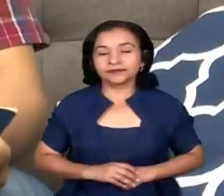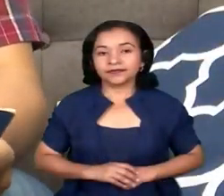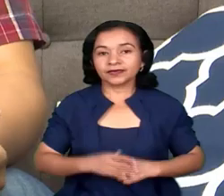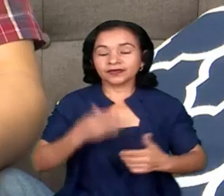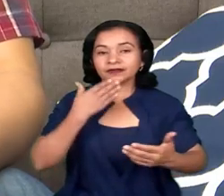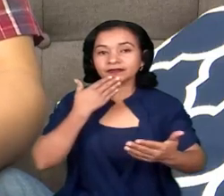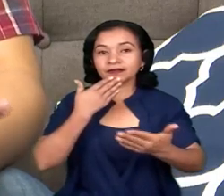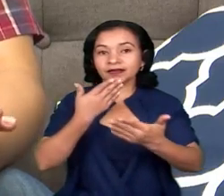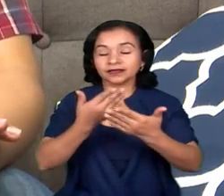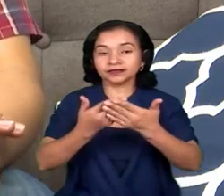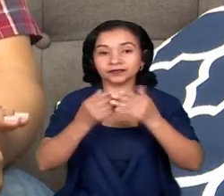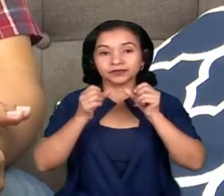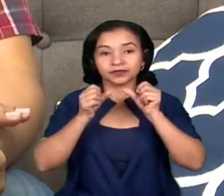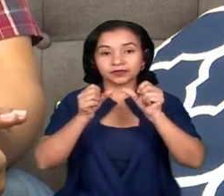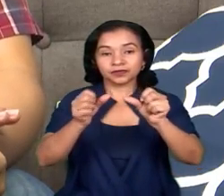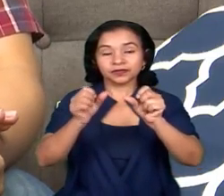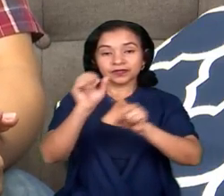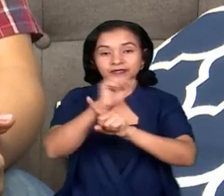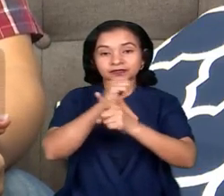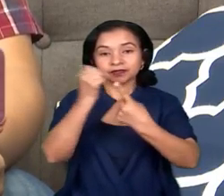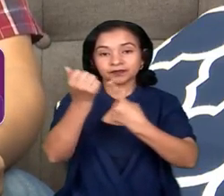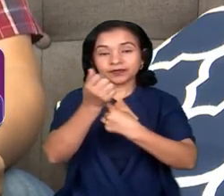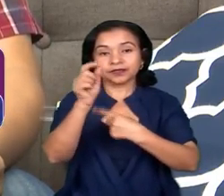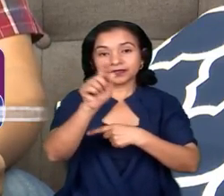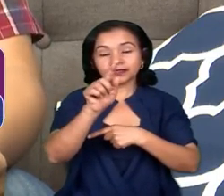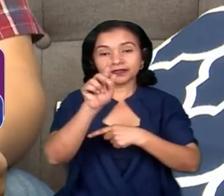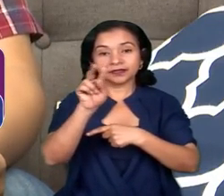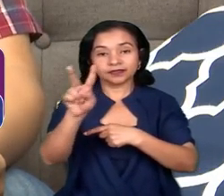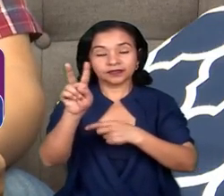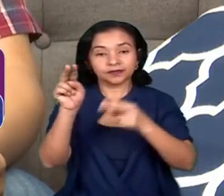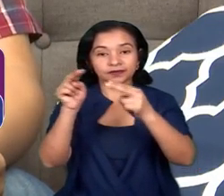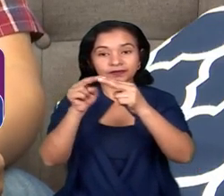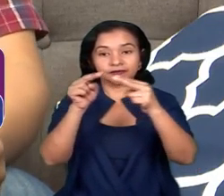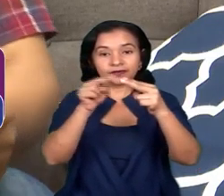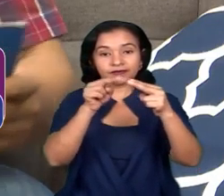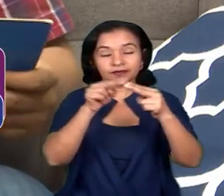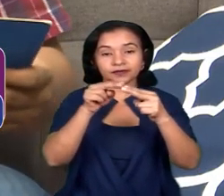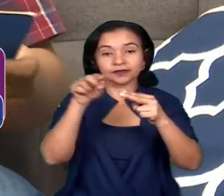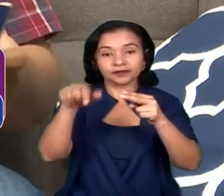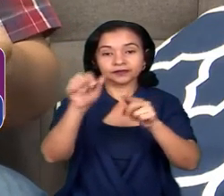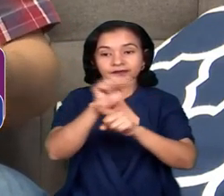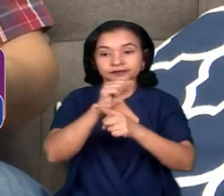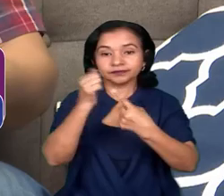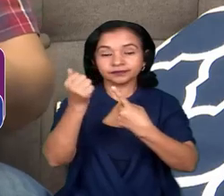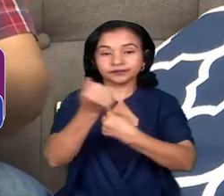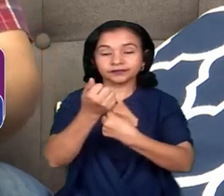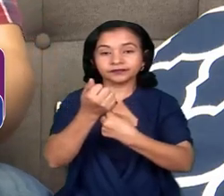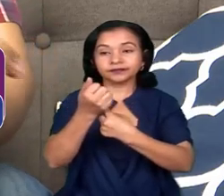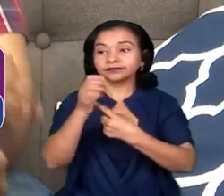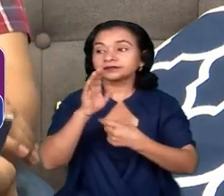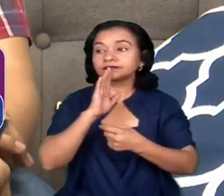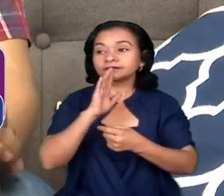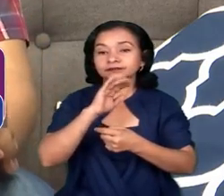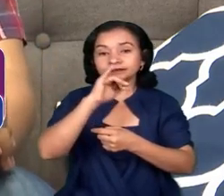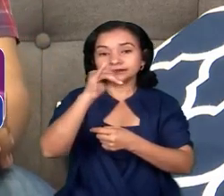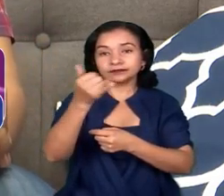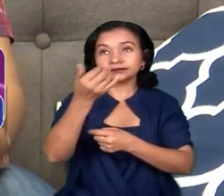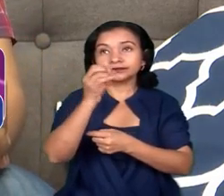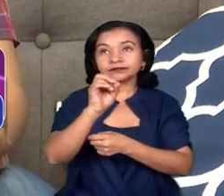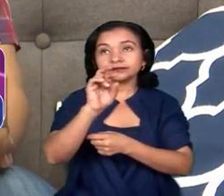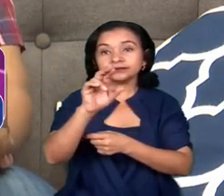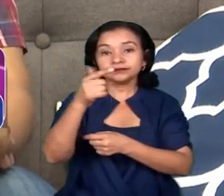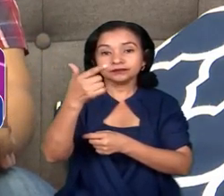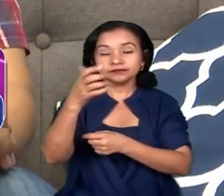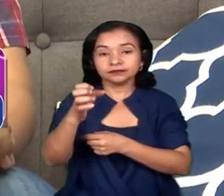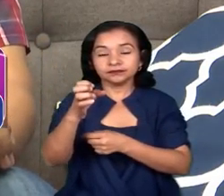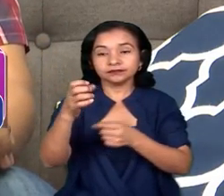Gracias por continuar en sintonía del canal parlamentario y sintonizando su programa desde el Parlamento. En conversaciones con don Jorge González, presidente de la Asociación de